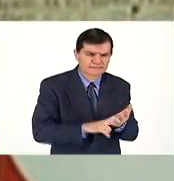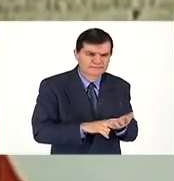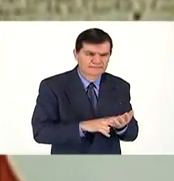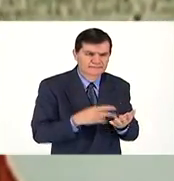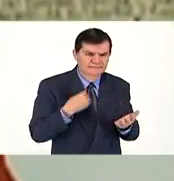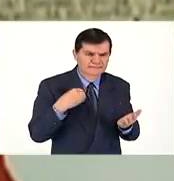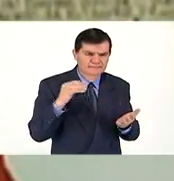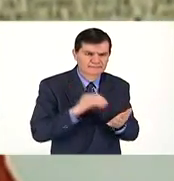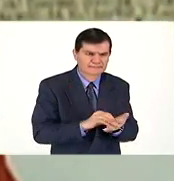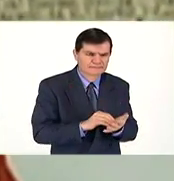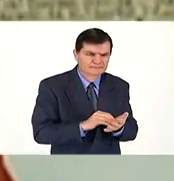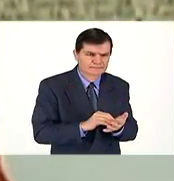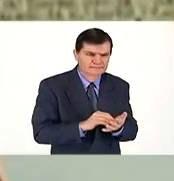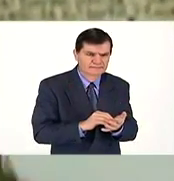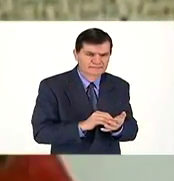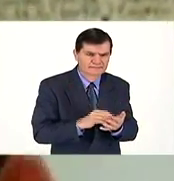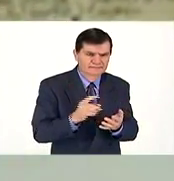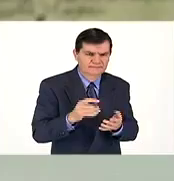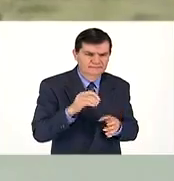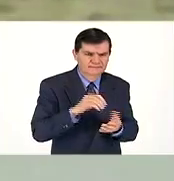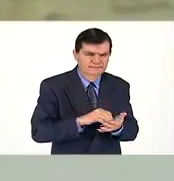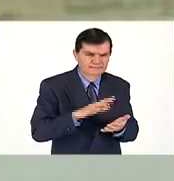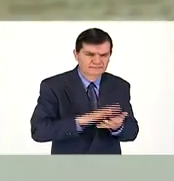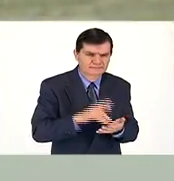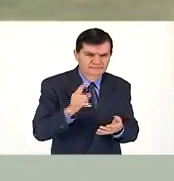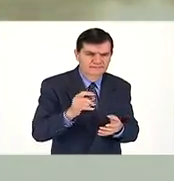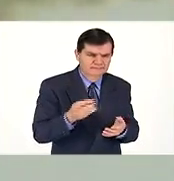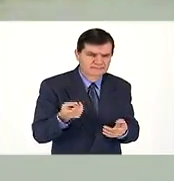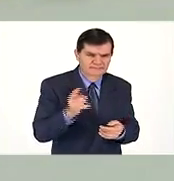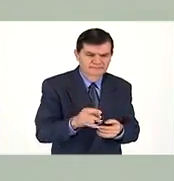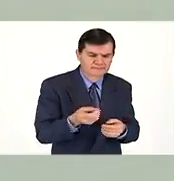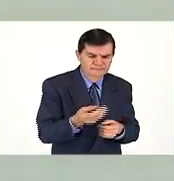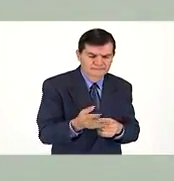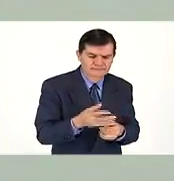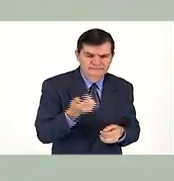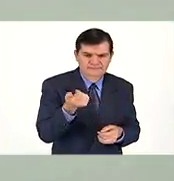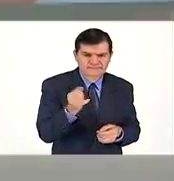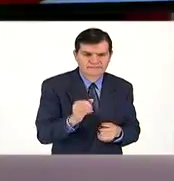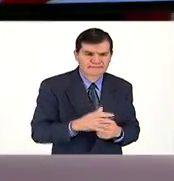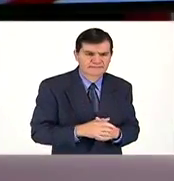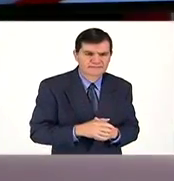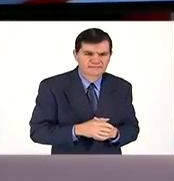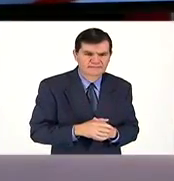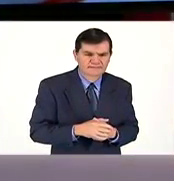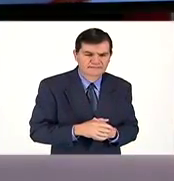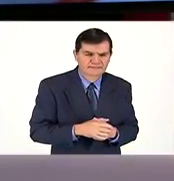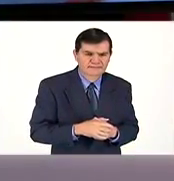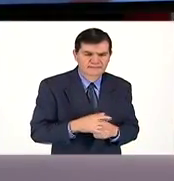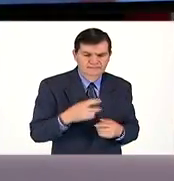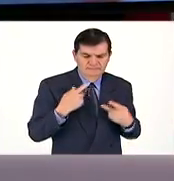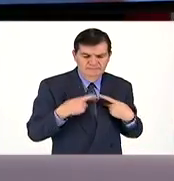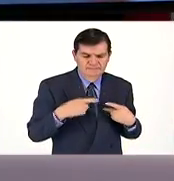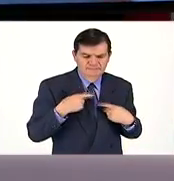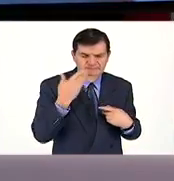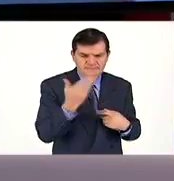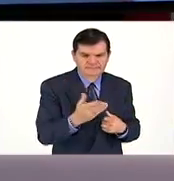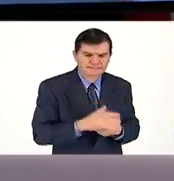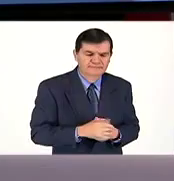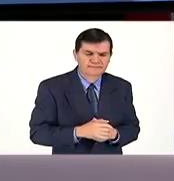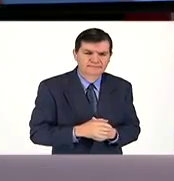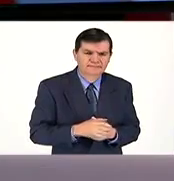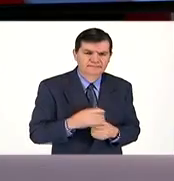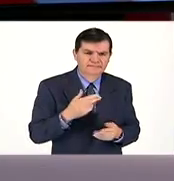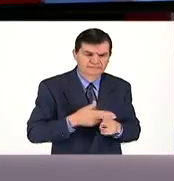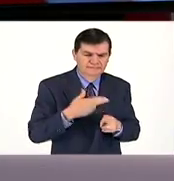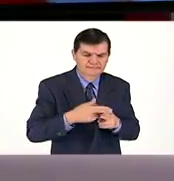marcha un referendo revocatorio del mandato. Así es, Rodolfo. La gente lo pide,